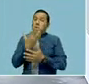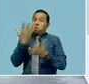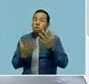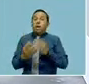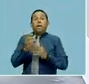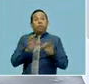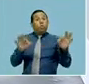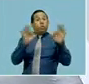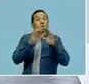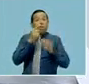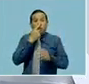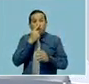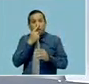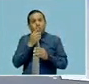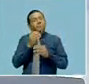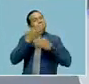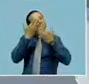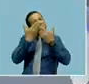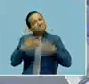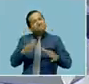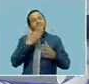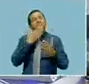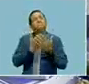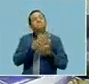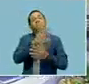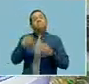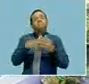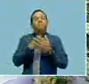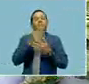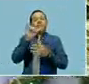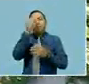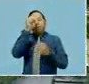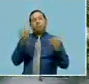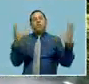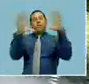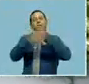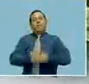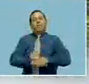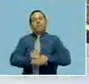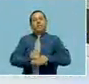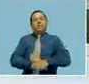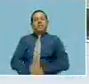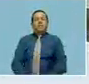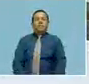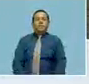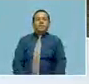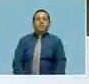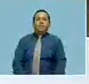finalizamos, Charlie. Así es, Ariana. Que tengan un excelente fin de semana. Buenas noches.